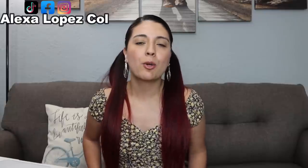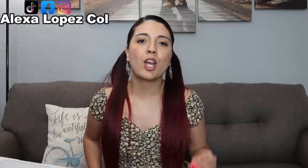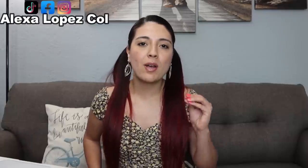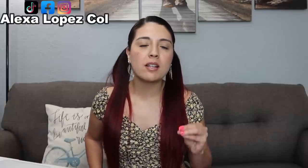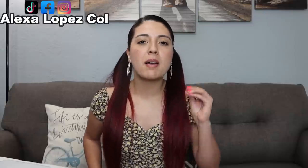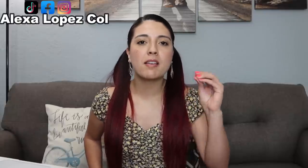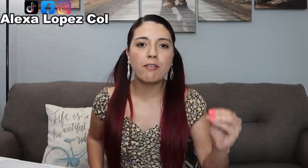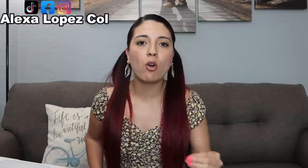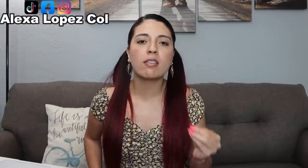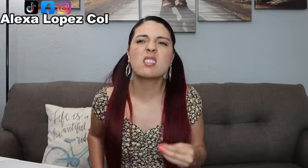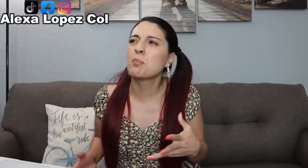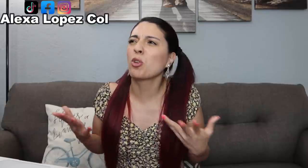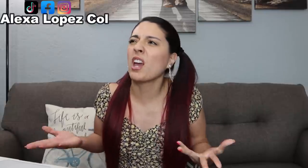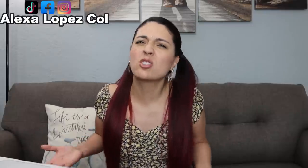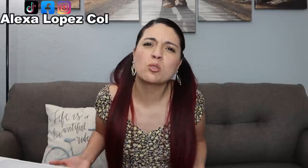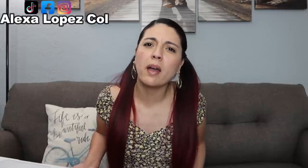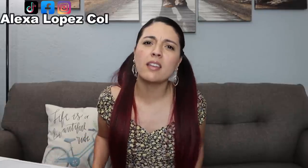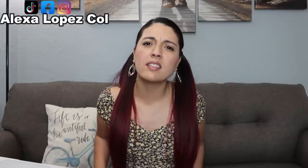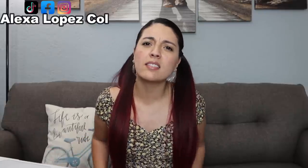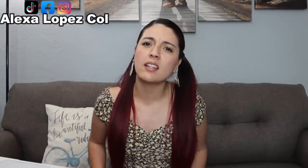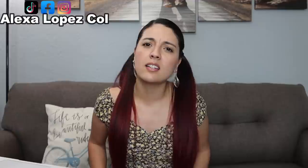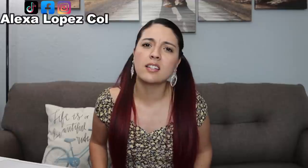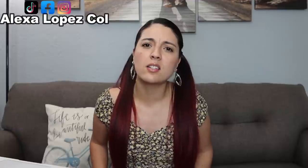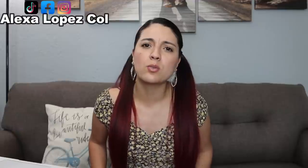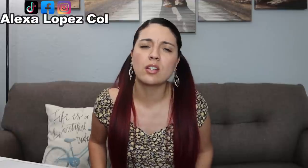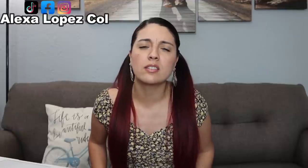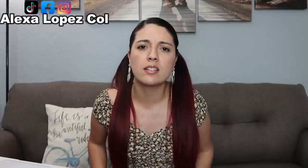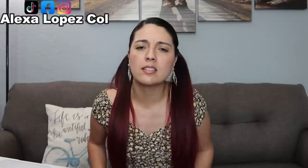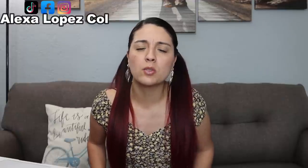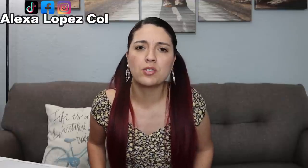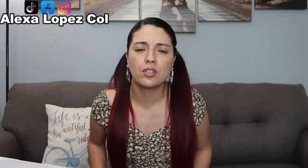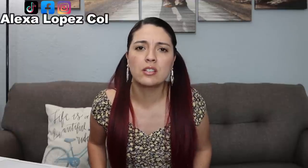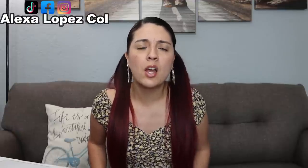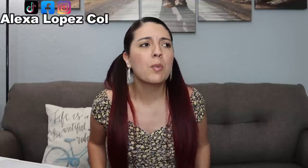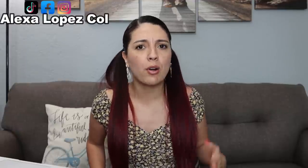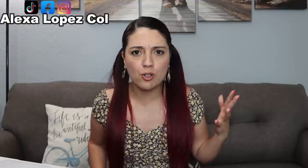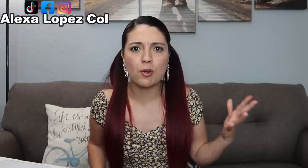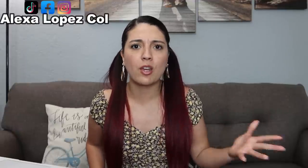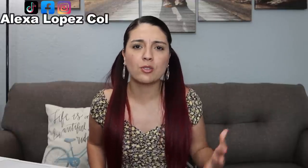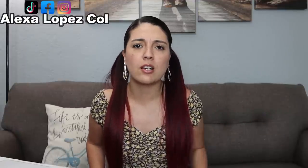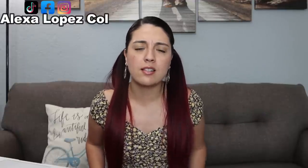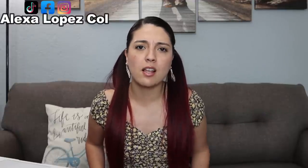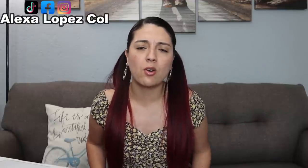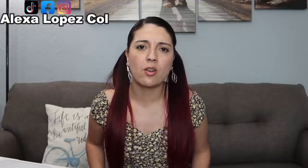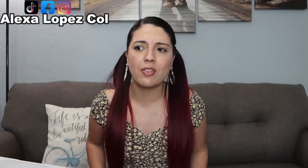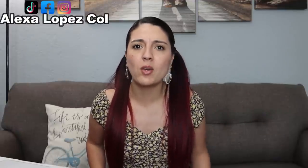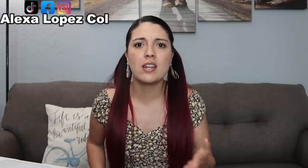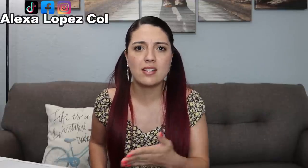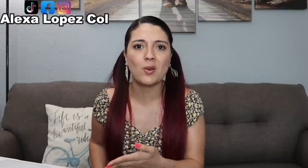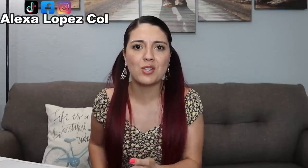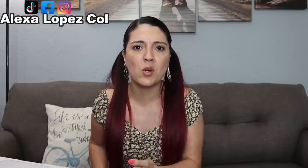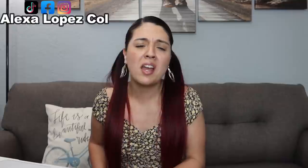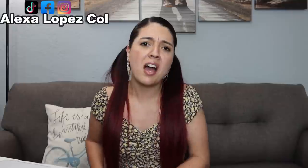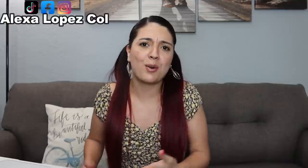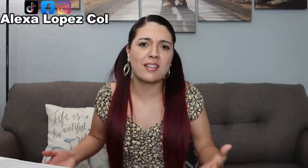verdad? ¿Por qué no hacen más enfoque en decir por qué estos países están en estas circunstancias y en estas situaciones por los bloqueos que les están colocando? Y